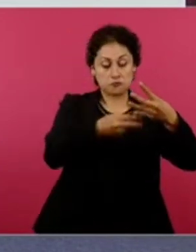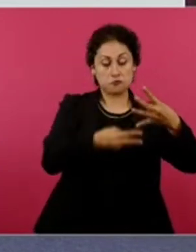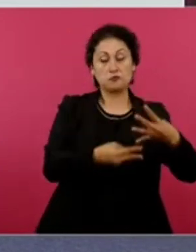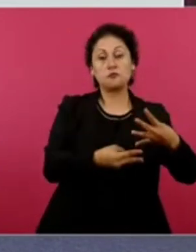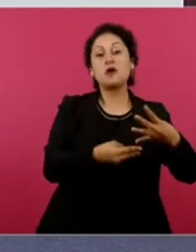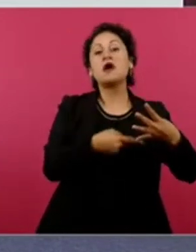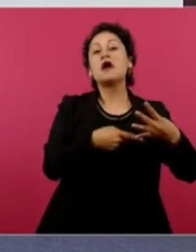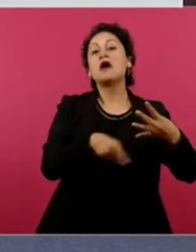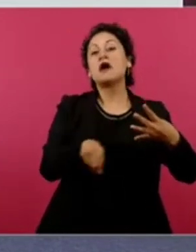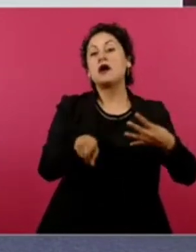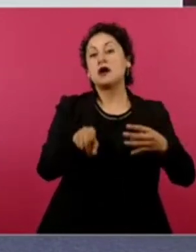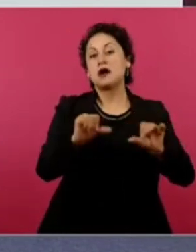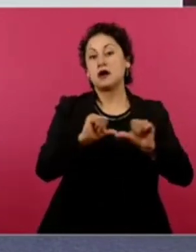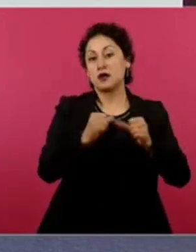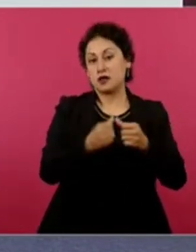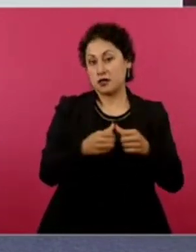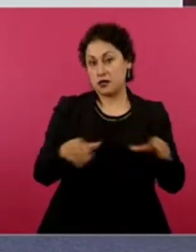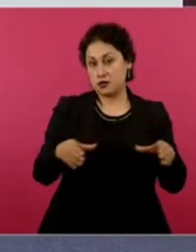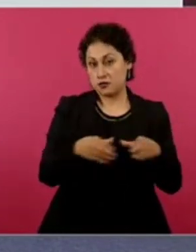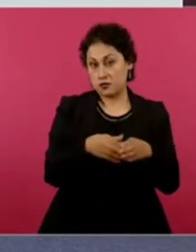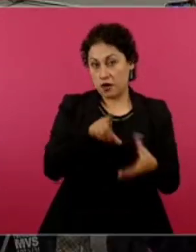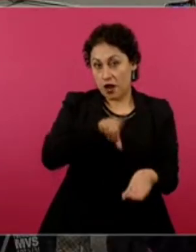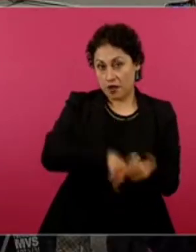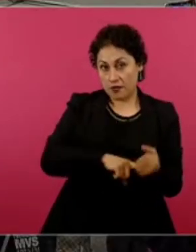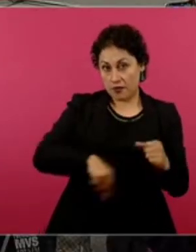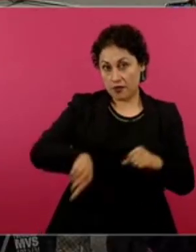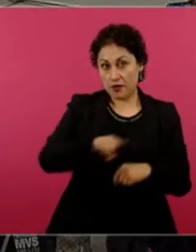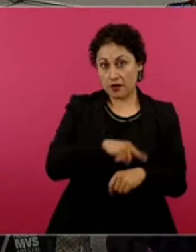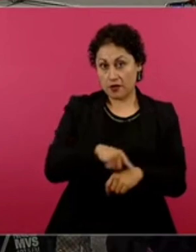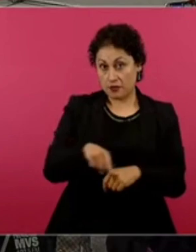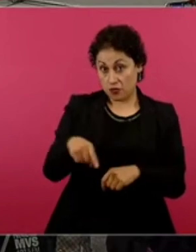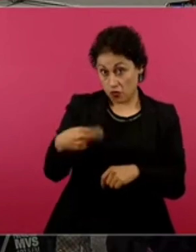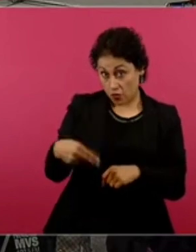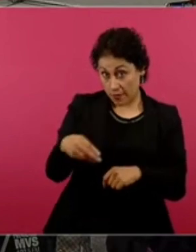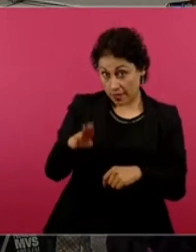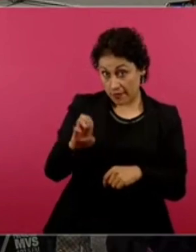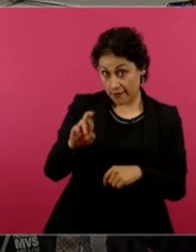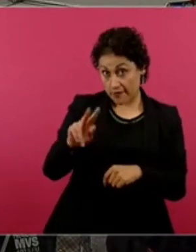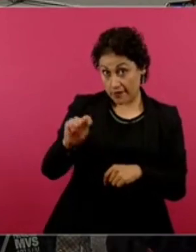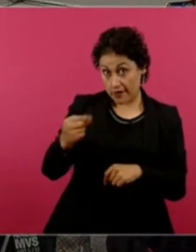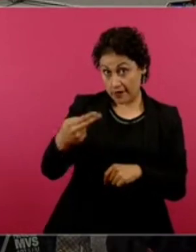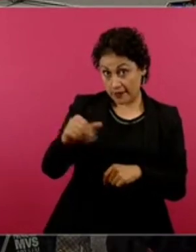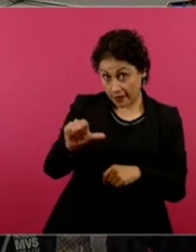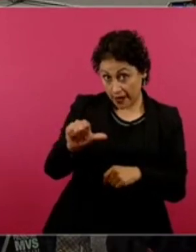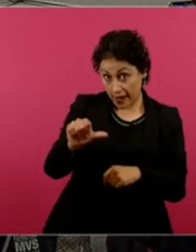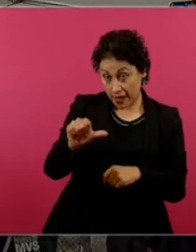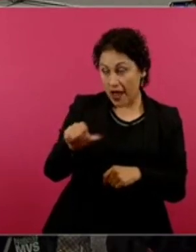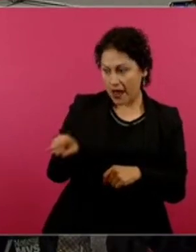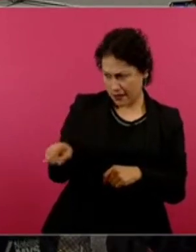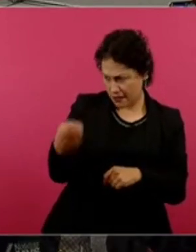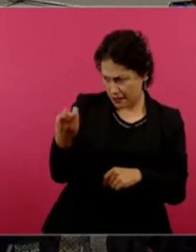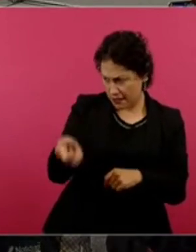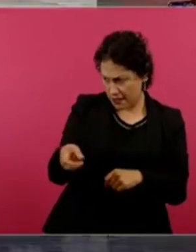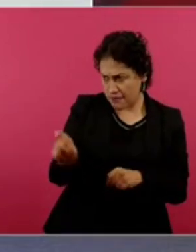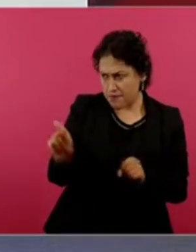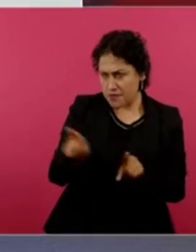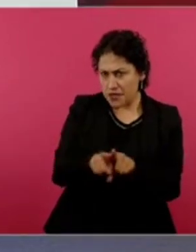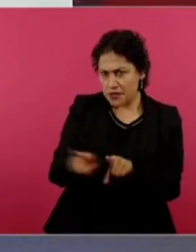¿Es Berta? Es ella, ¿verdad? Berta Xóchitl. Gálvez